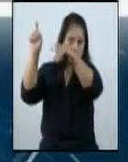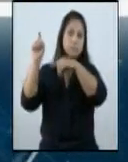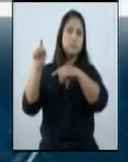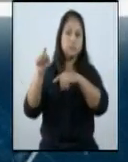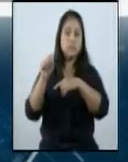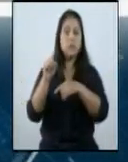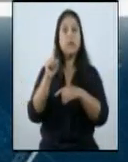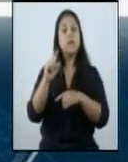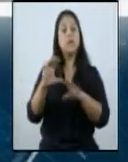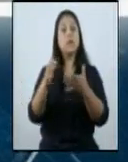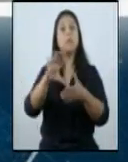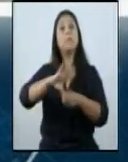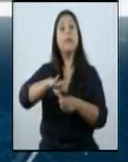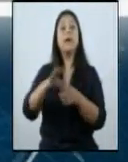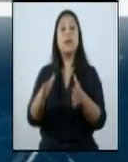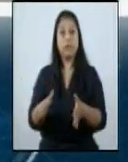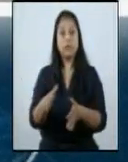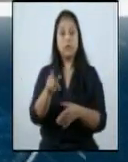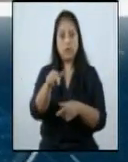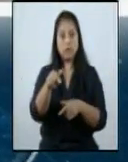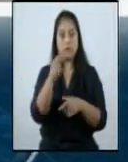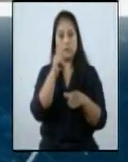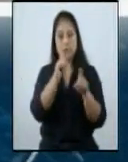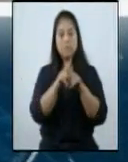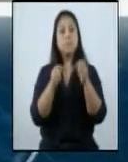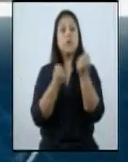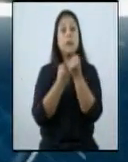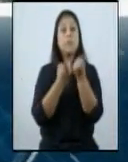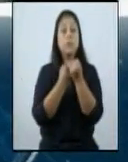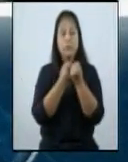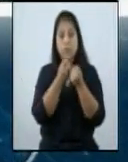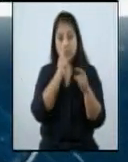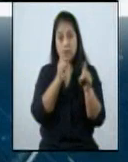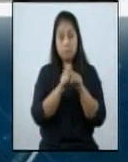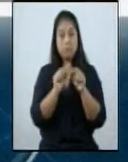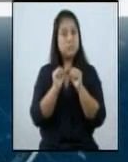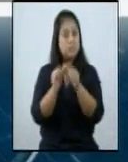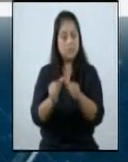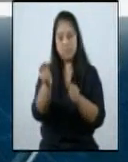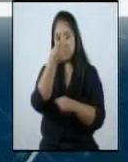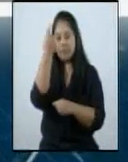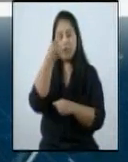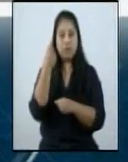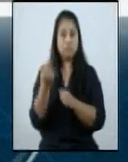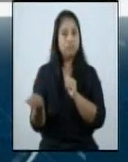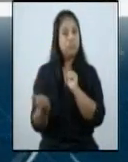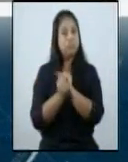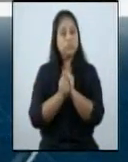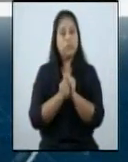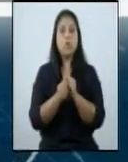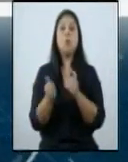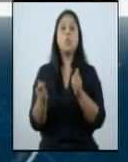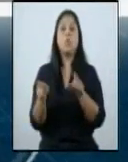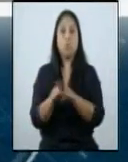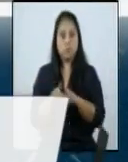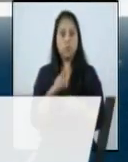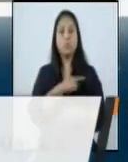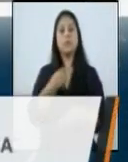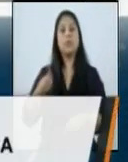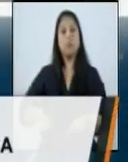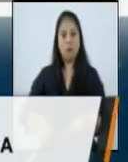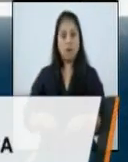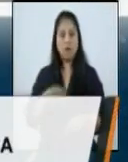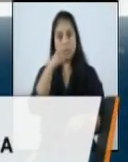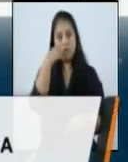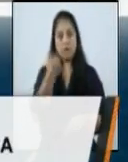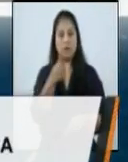señor embajador. Y vamos a poder seguir trabajando de la mano con Taiwán en lograr que los